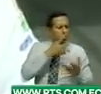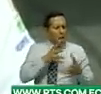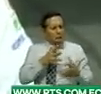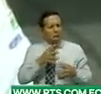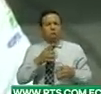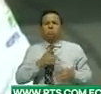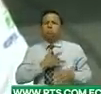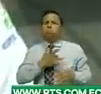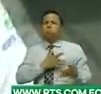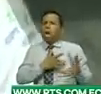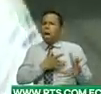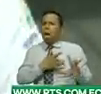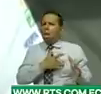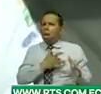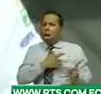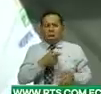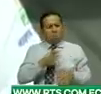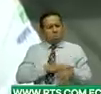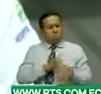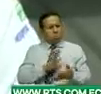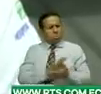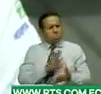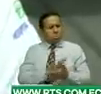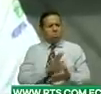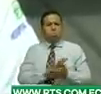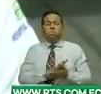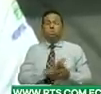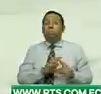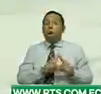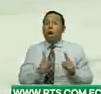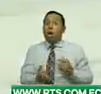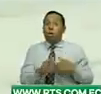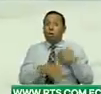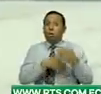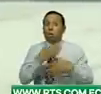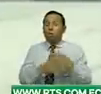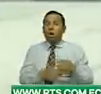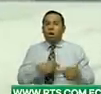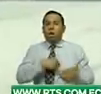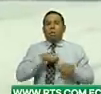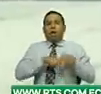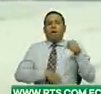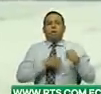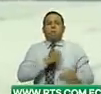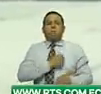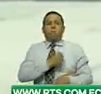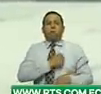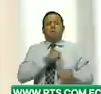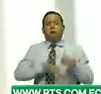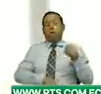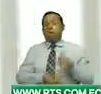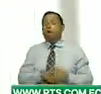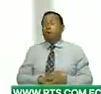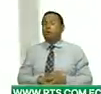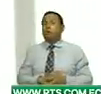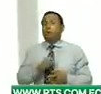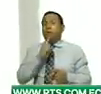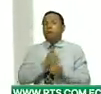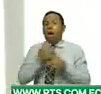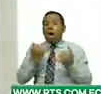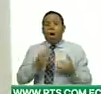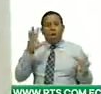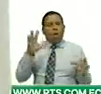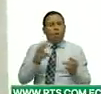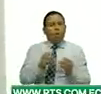es un adulto con una patología cardíaca adquirida por el COVID. Señalan que afortunadamente hasta el momento la tasa de mortalidad de niños